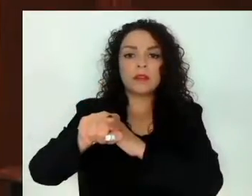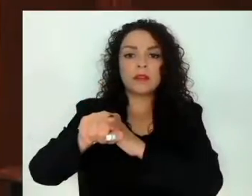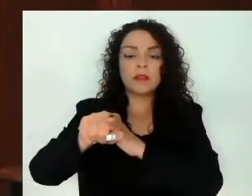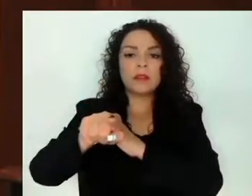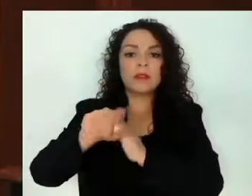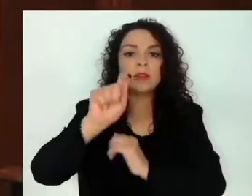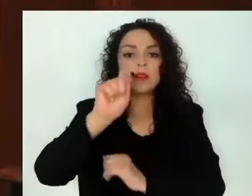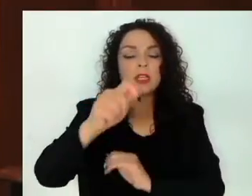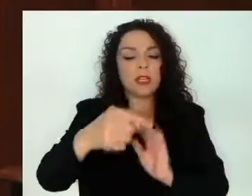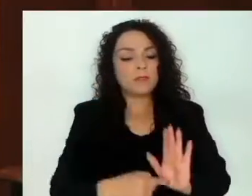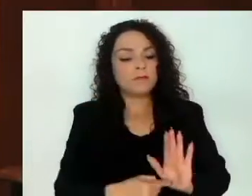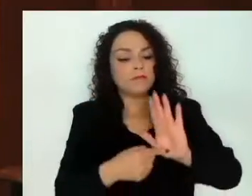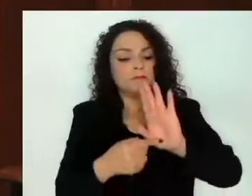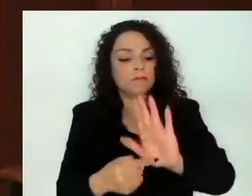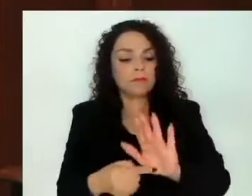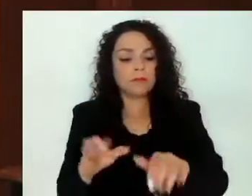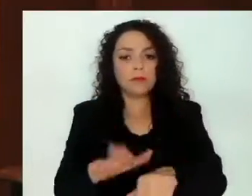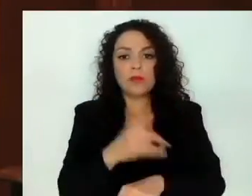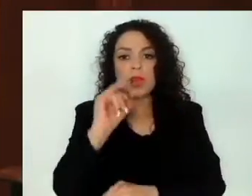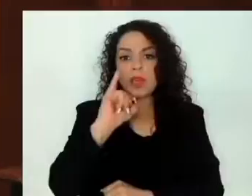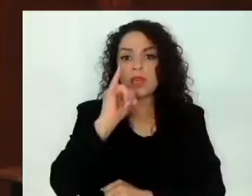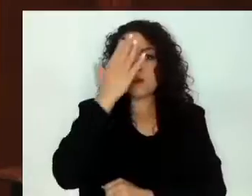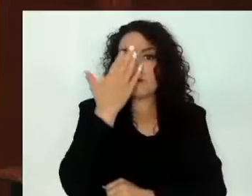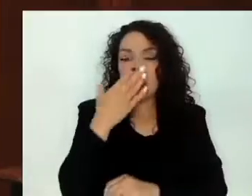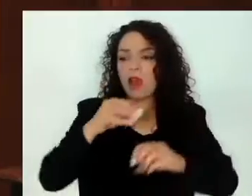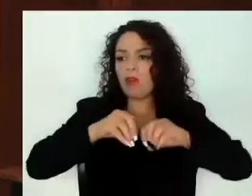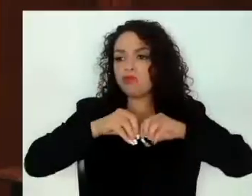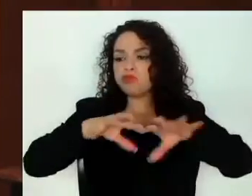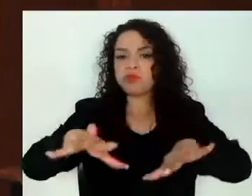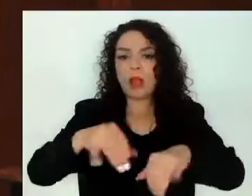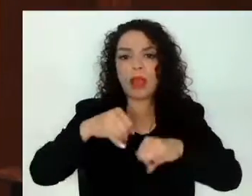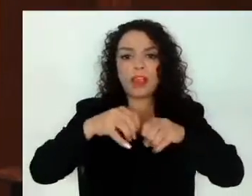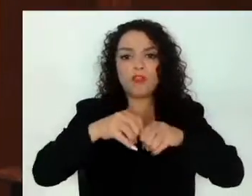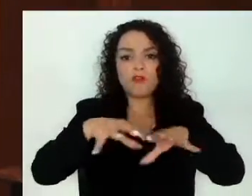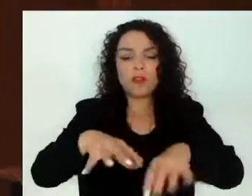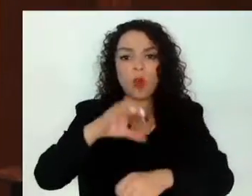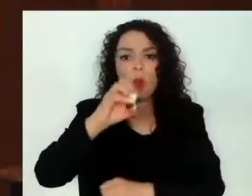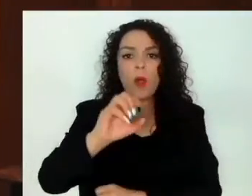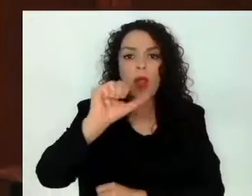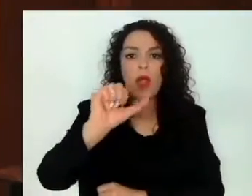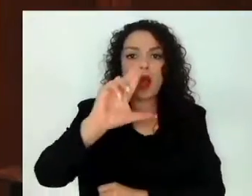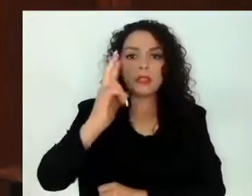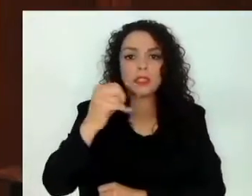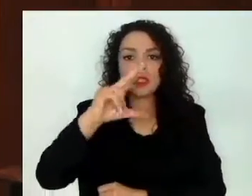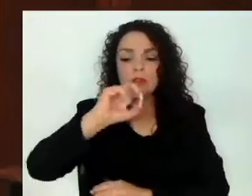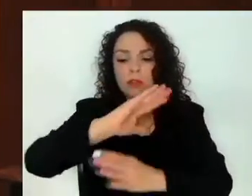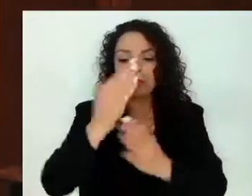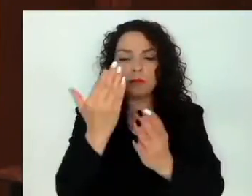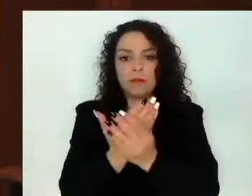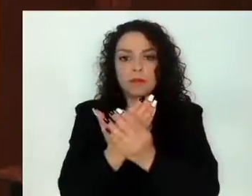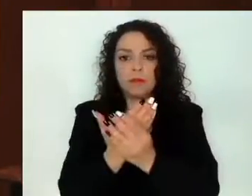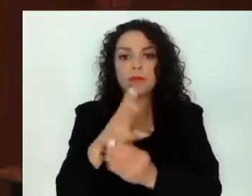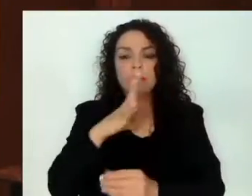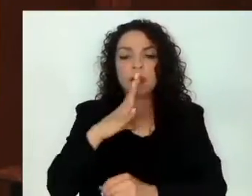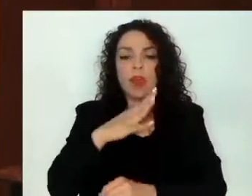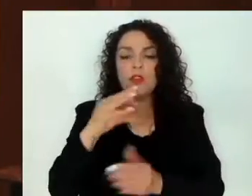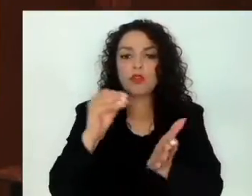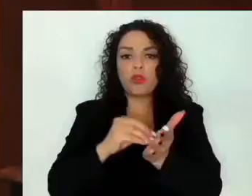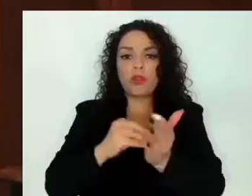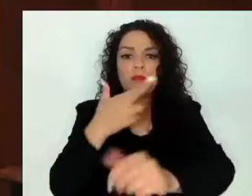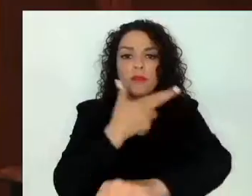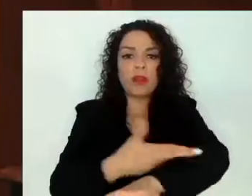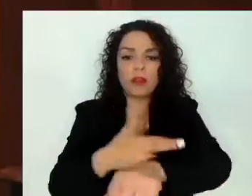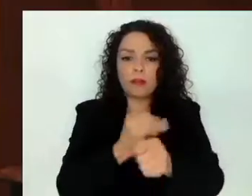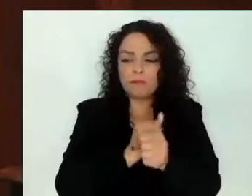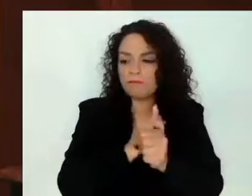revelación o difusión indebida de imágenes, archivos o información de una carpeta de investigación en trámite, así como para